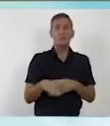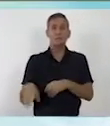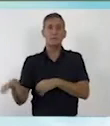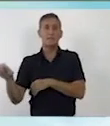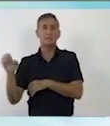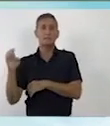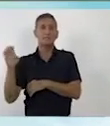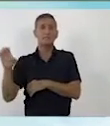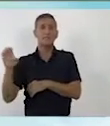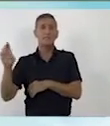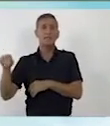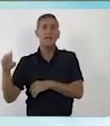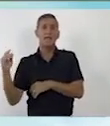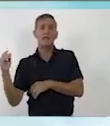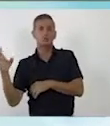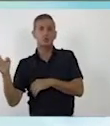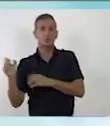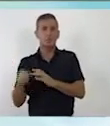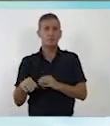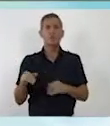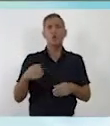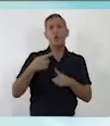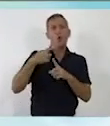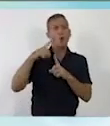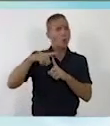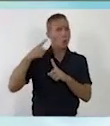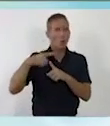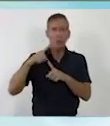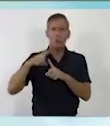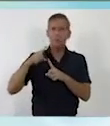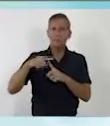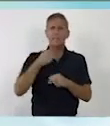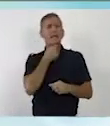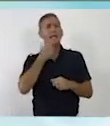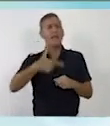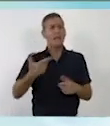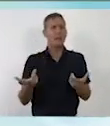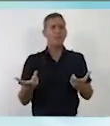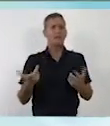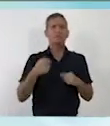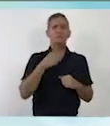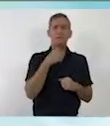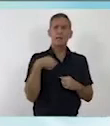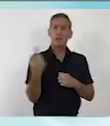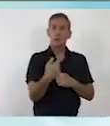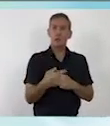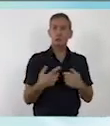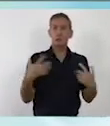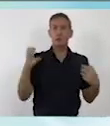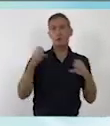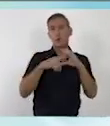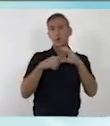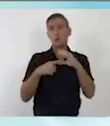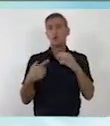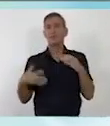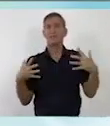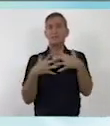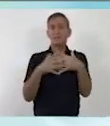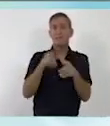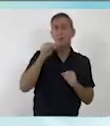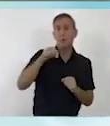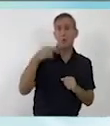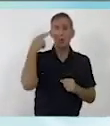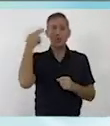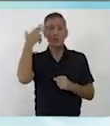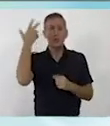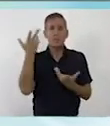La otra habilidad que van a tener que desarrollar en esta tarea integradora es la de ejemplificar. Nosotros, los contenidos relacionados con este